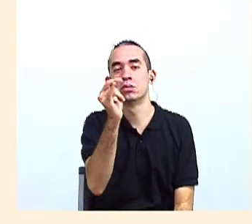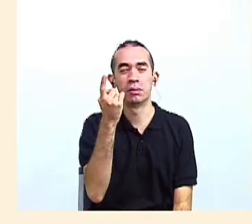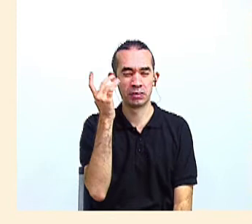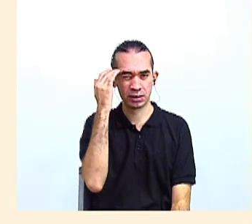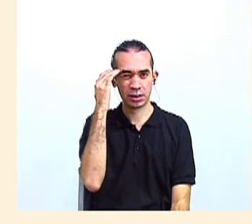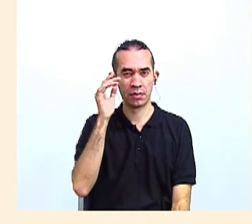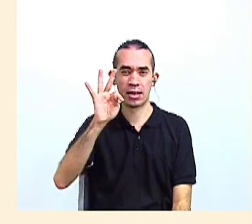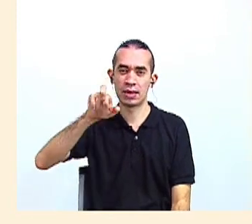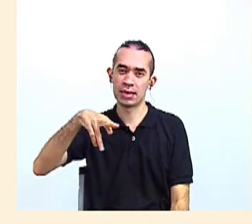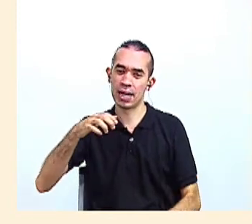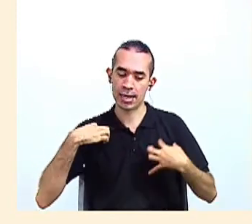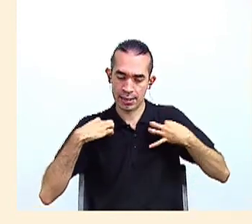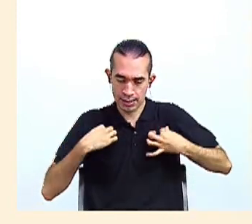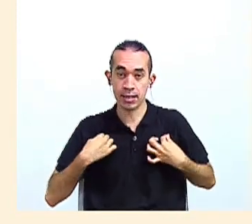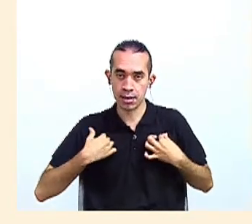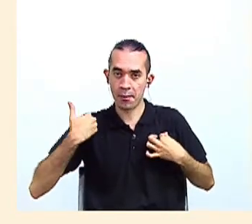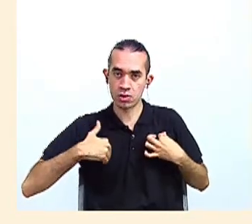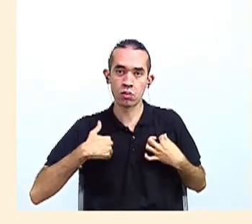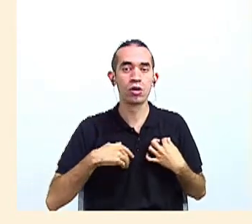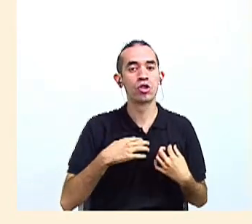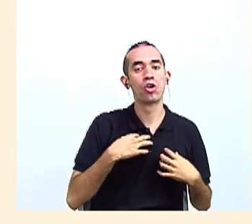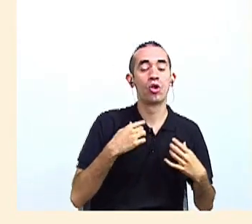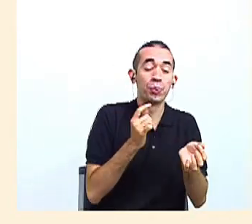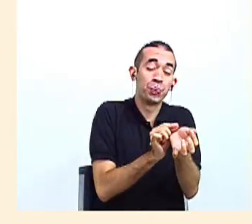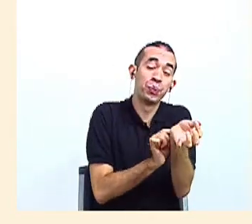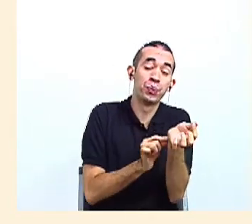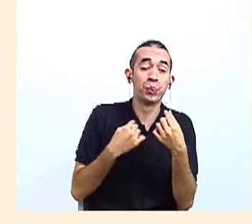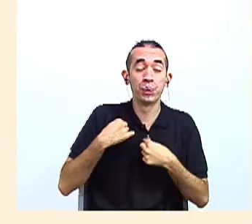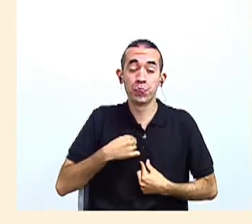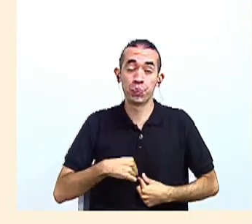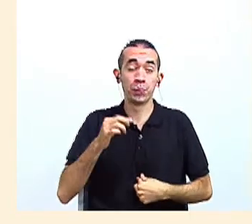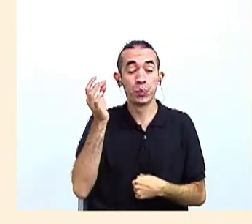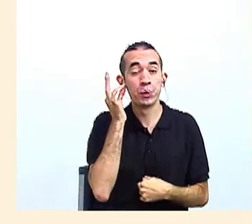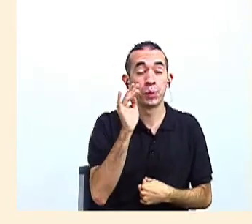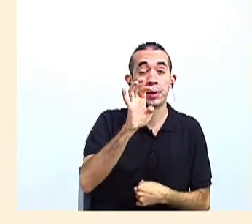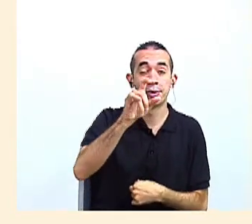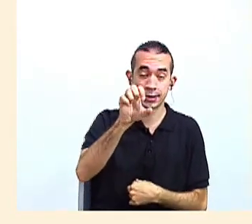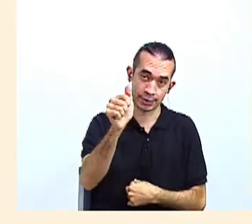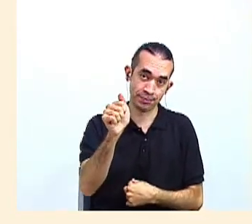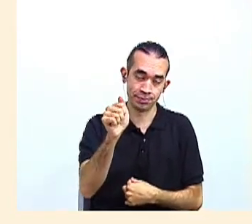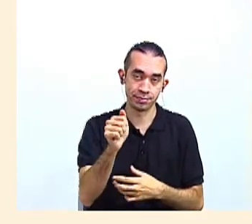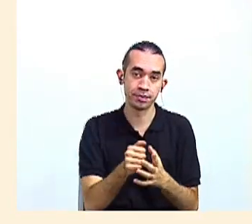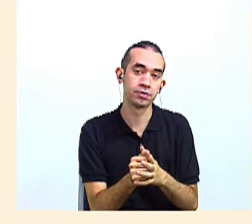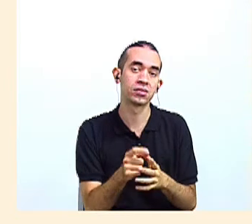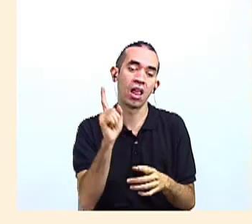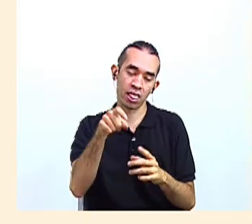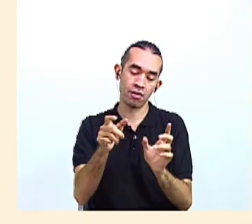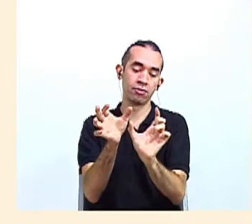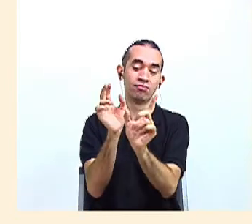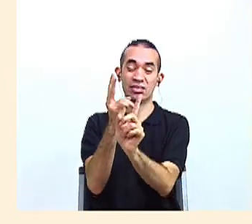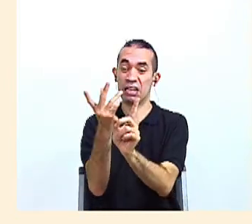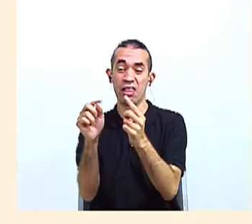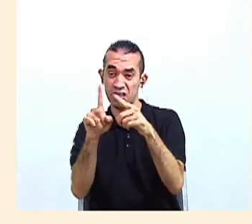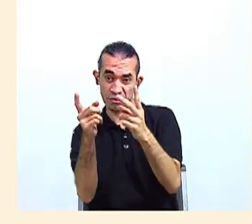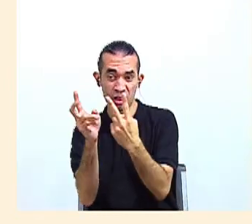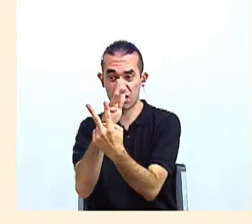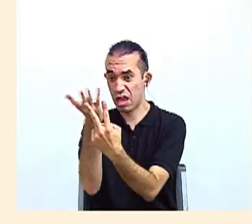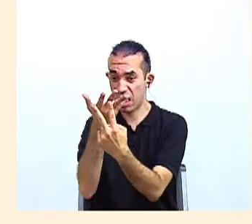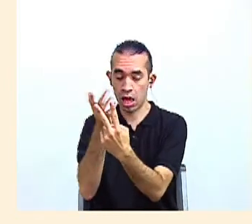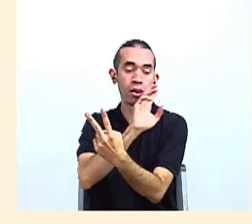en masculino y blusa en femenino. En este caso, vamos a utilizar el modificador en masculino.